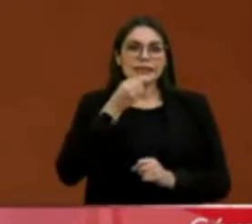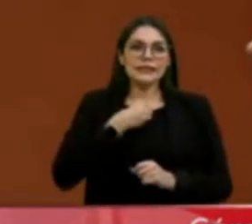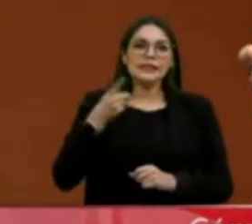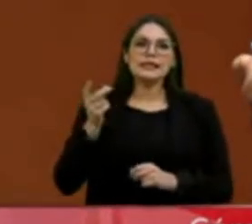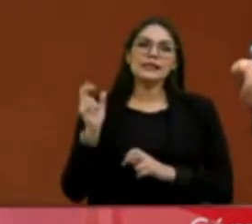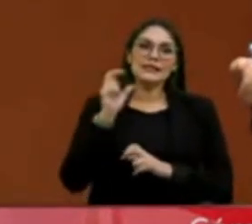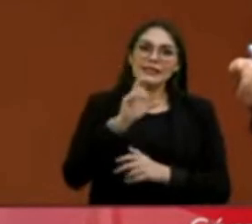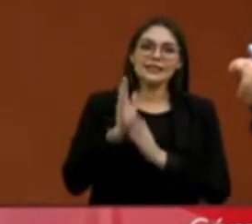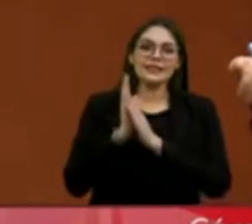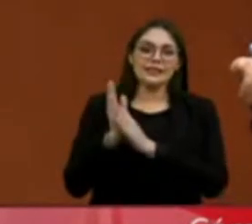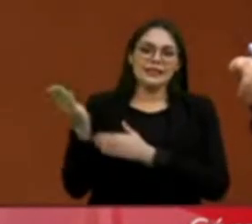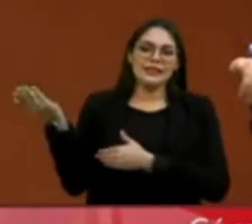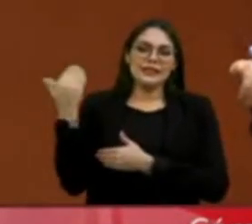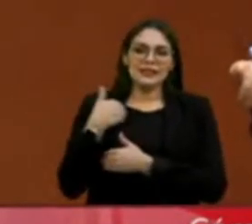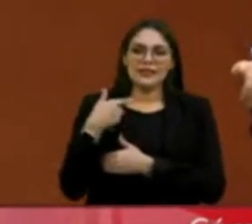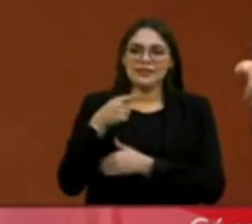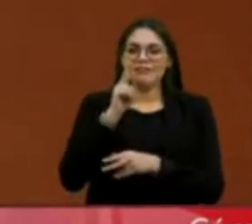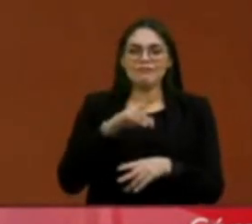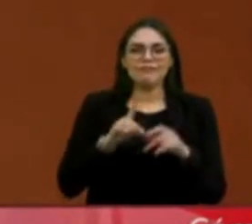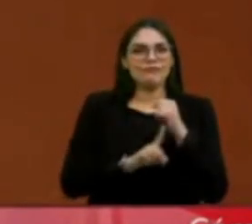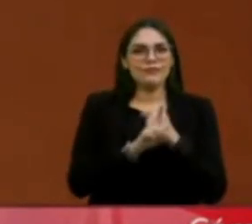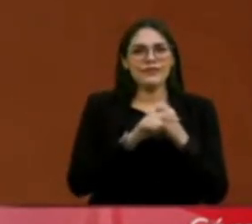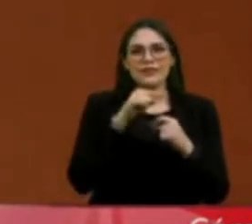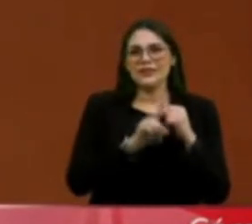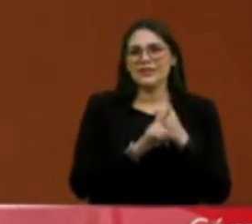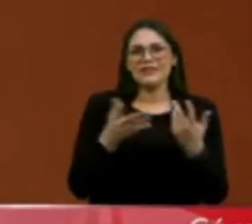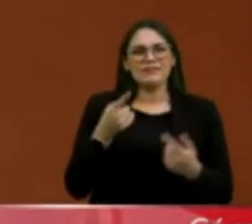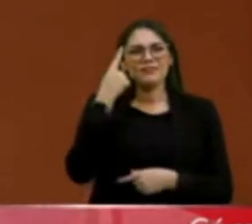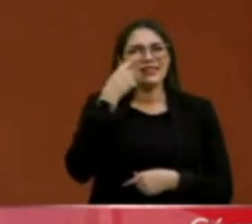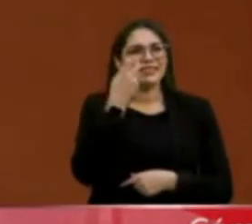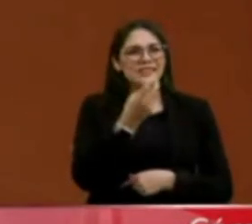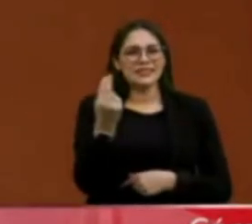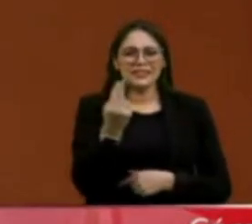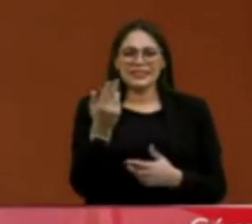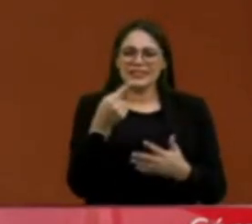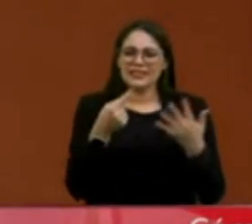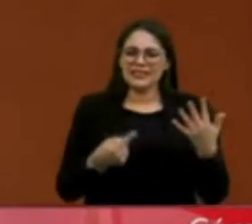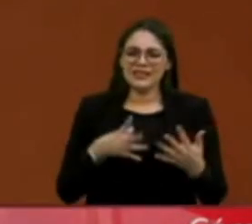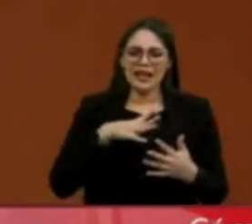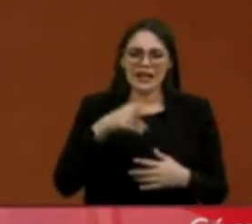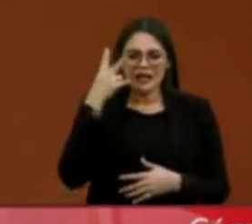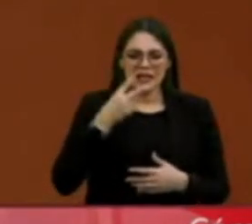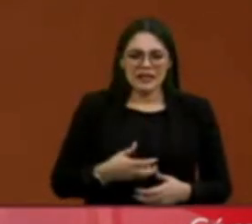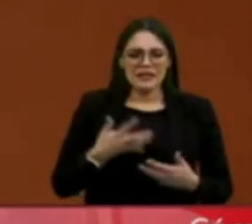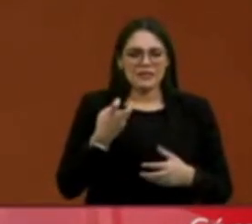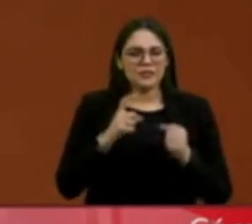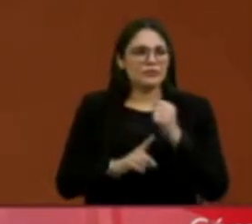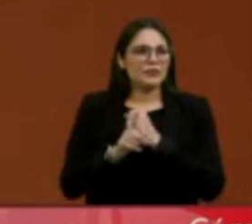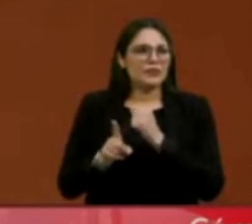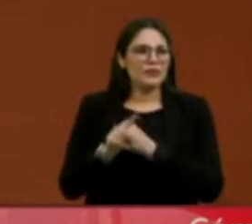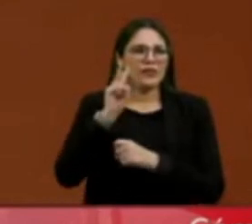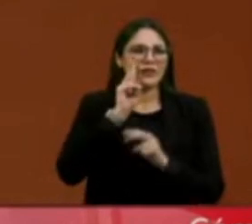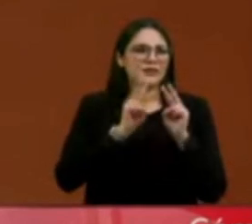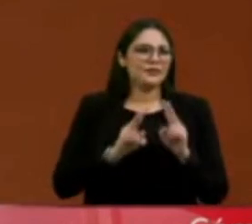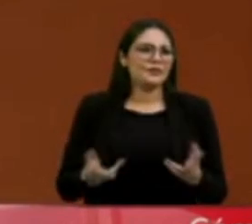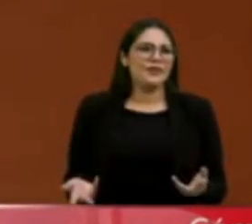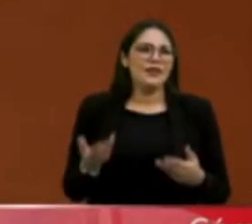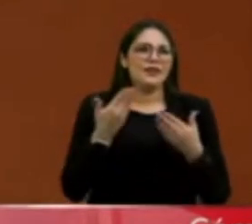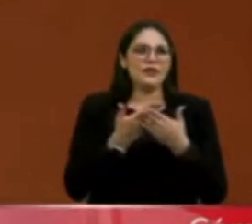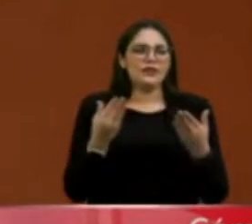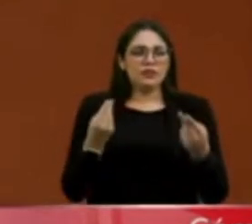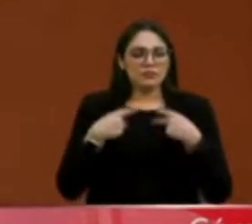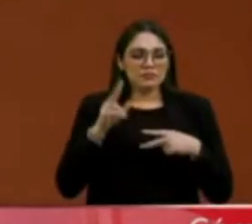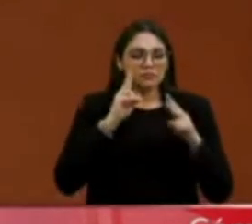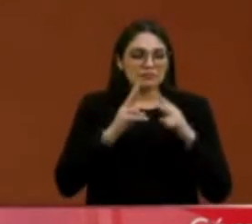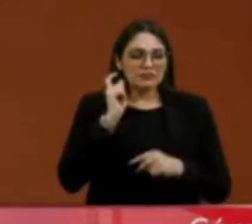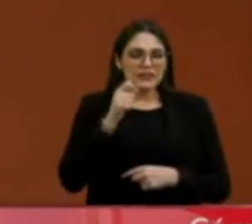inversionistas de que no quiere cooptar al Poder Judicial. ¿Qué necesidad de exponer a México a esto ante el mundo? Si lo que los empresarios